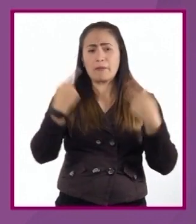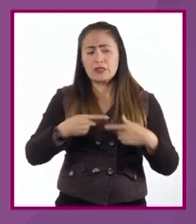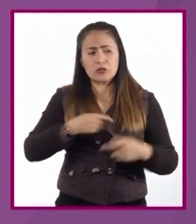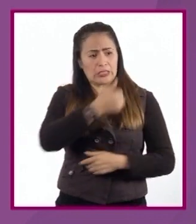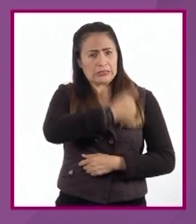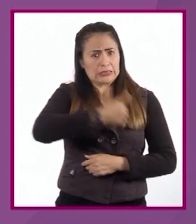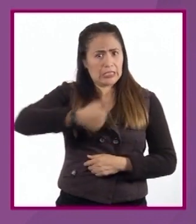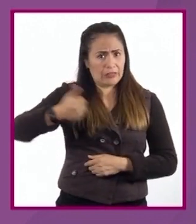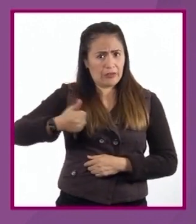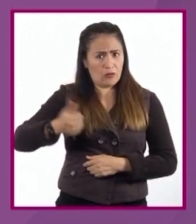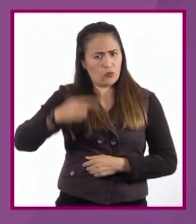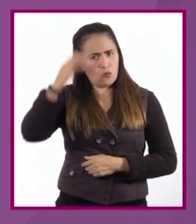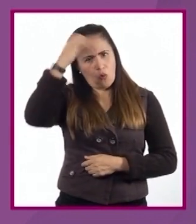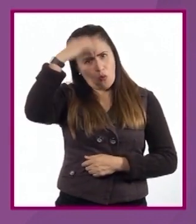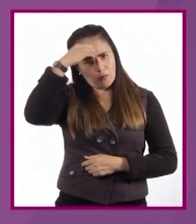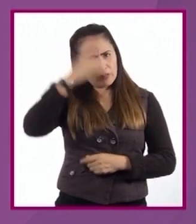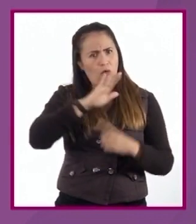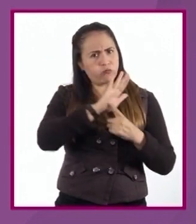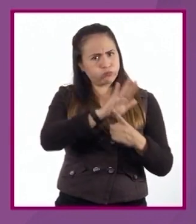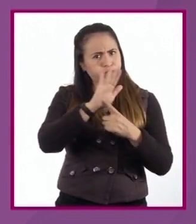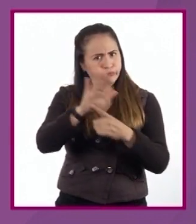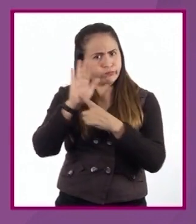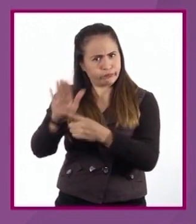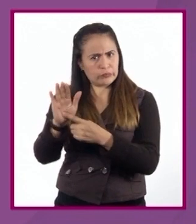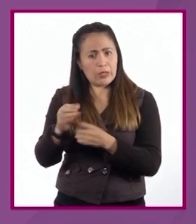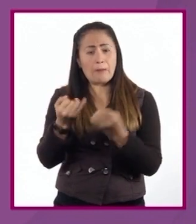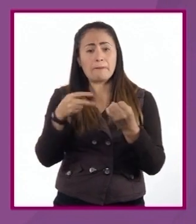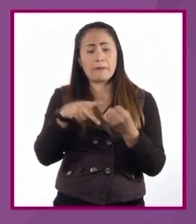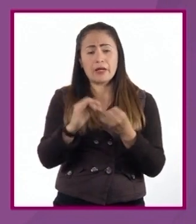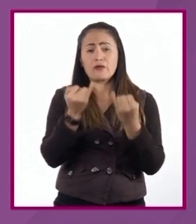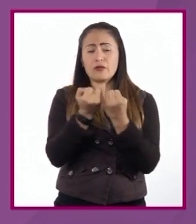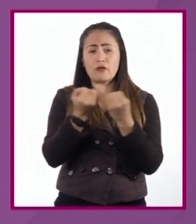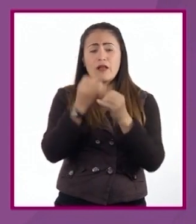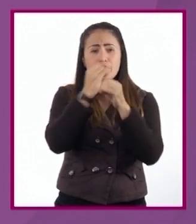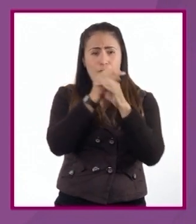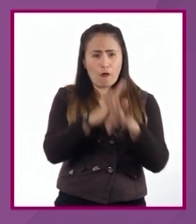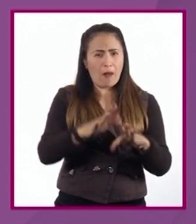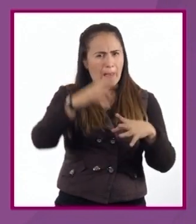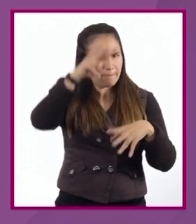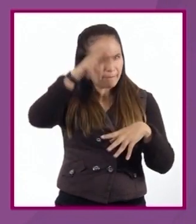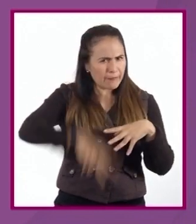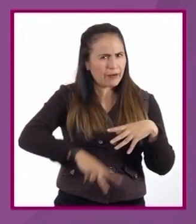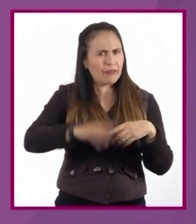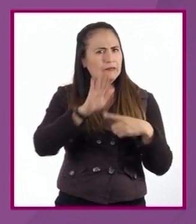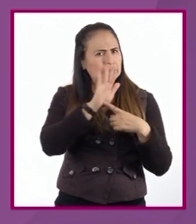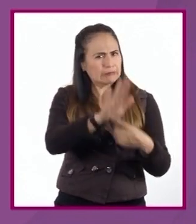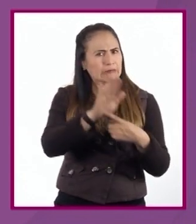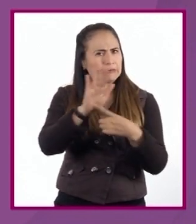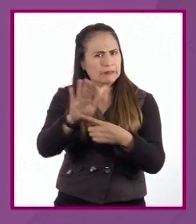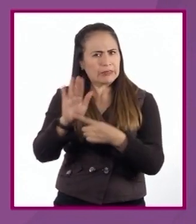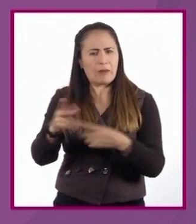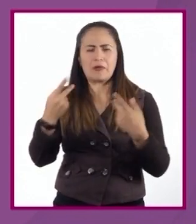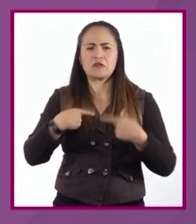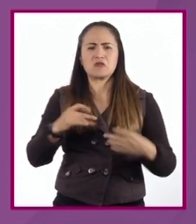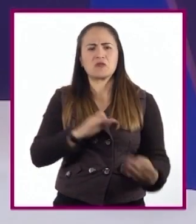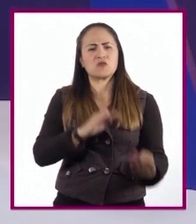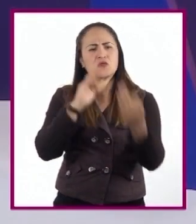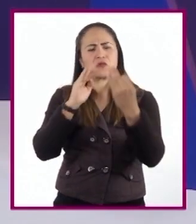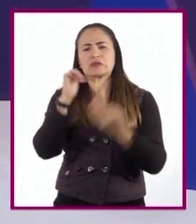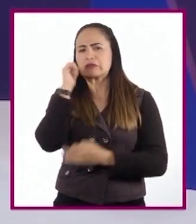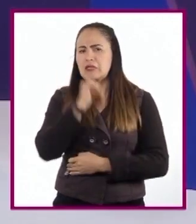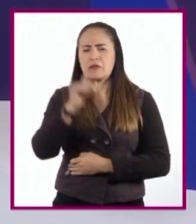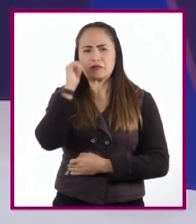postura y lo principal es que se encuentre respaldada por evidencias concisas que la sostengan frente a las demás personas.